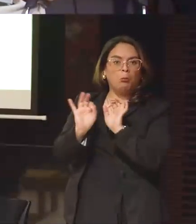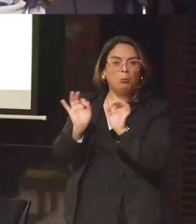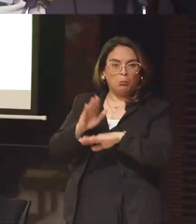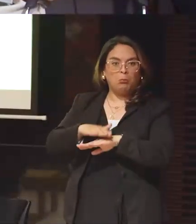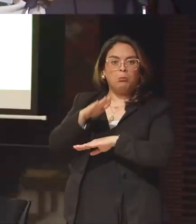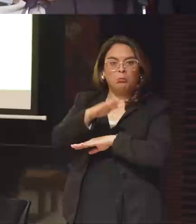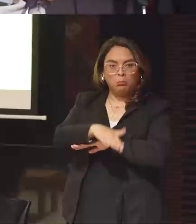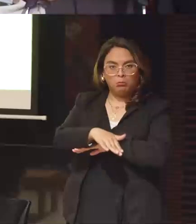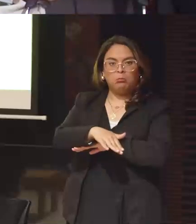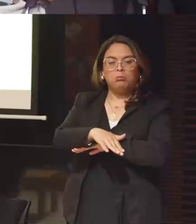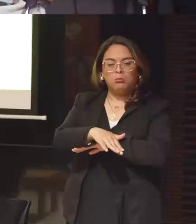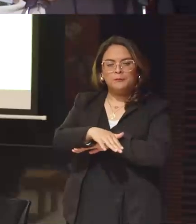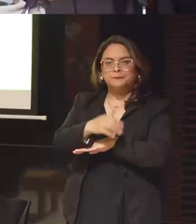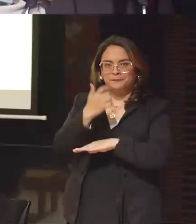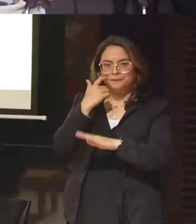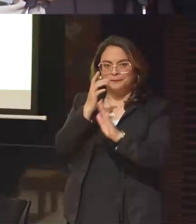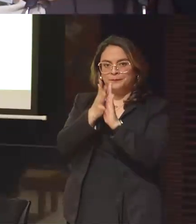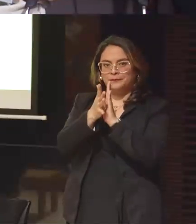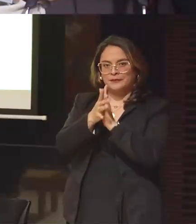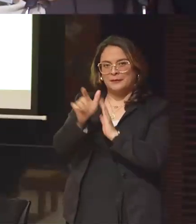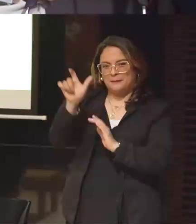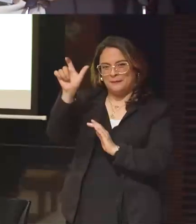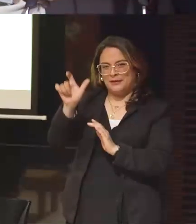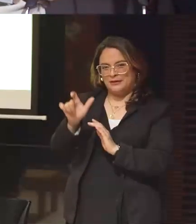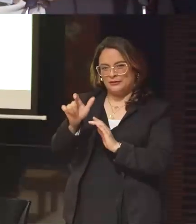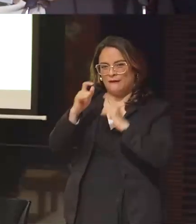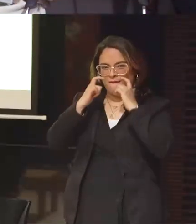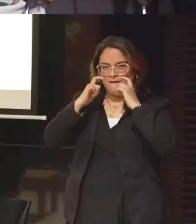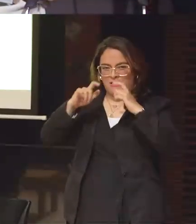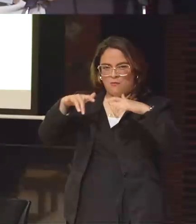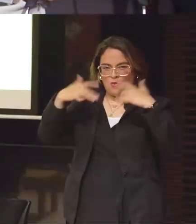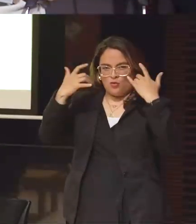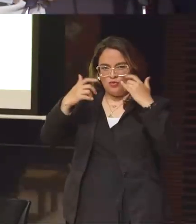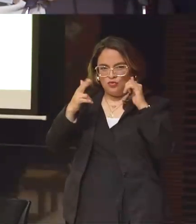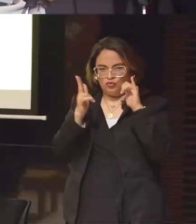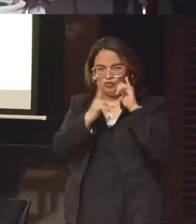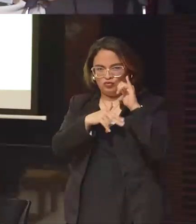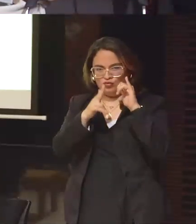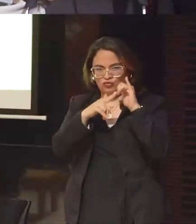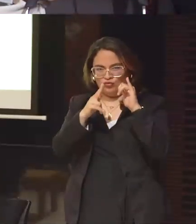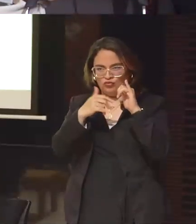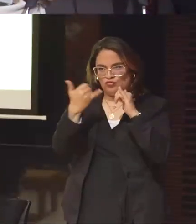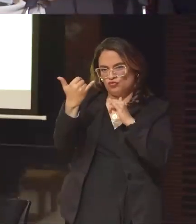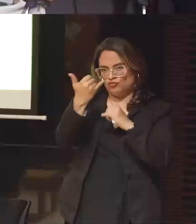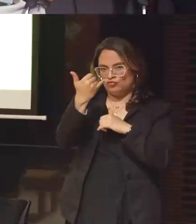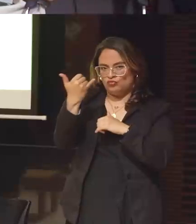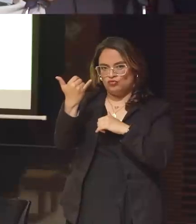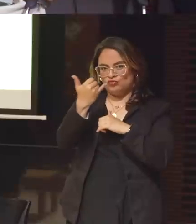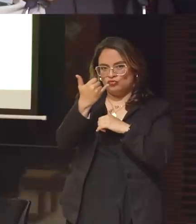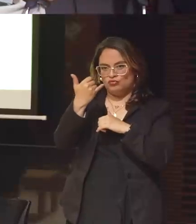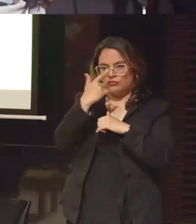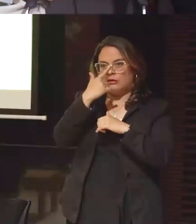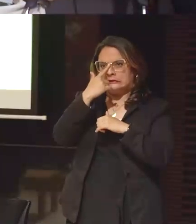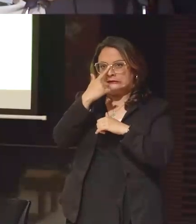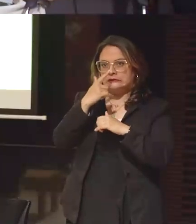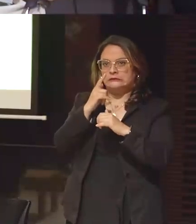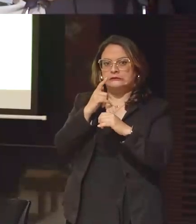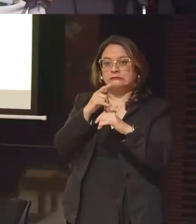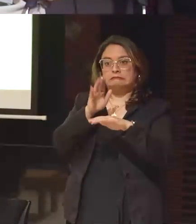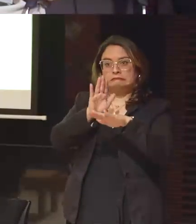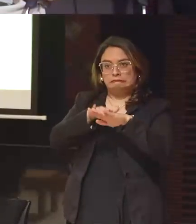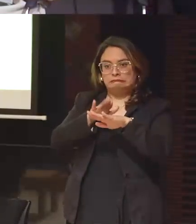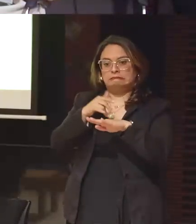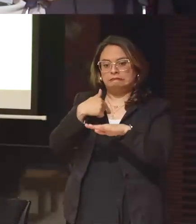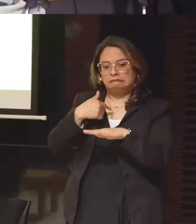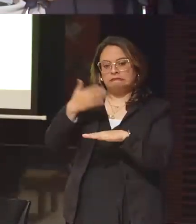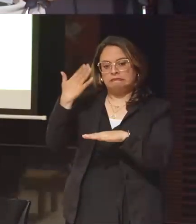una persona influenciadora en redes tuvo la audiencia de cuánto va a tener que reparar por el daño que